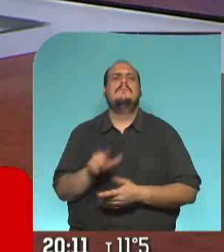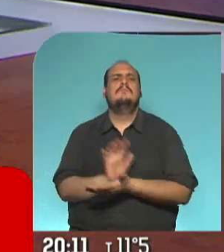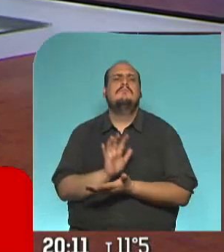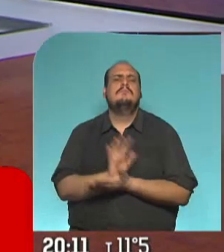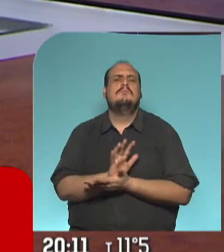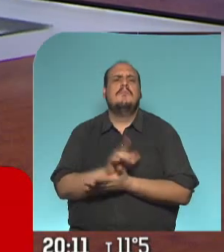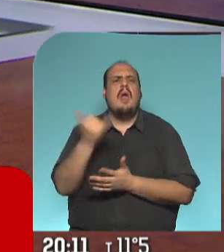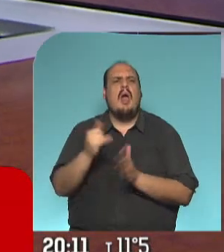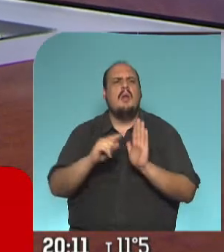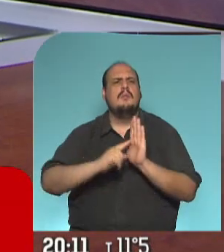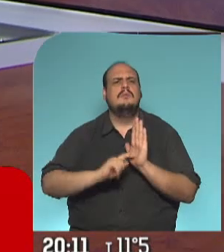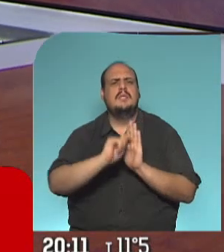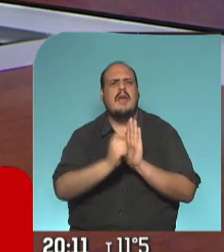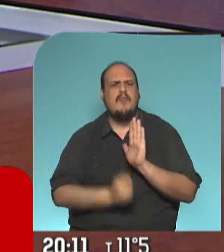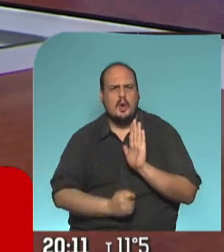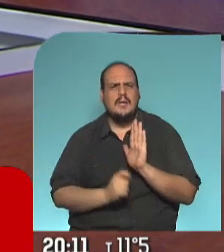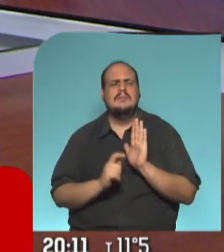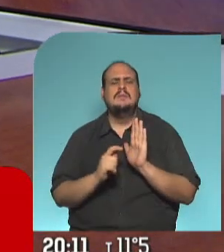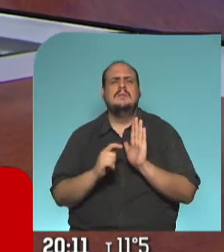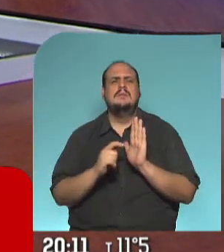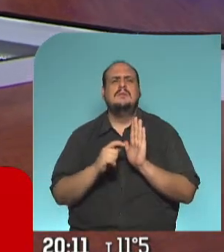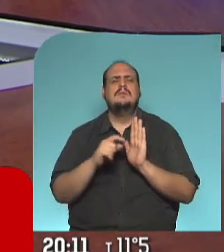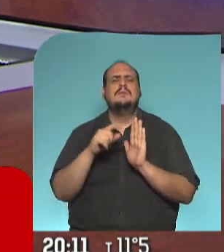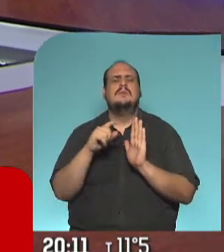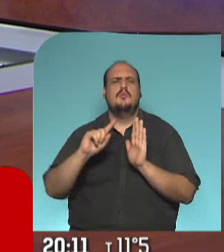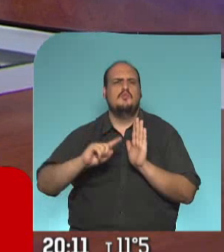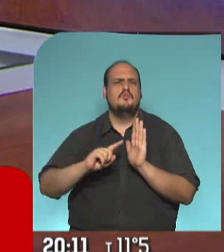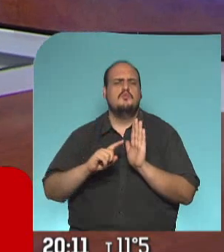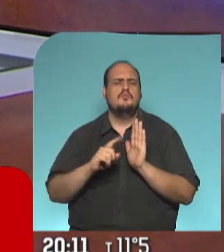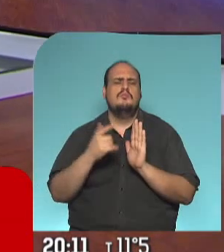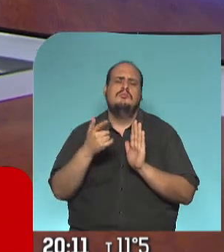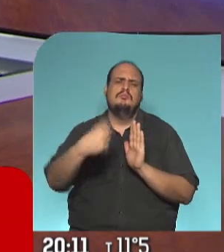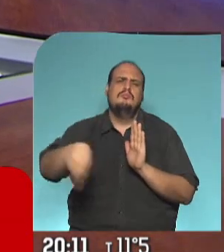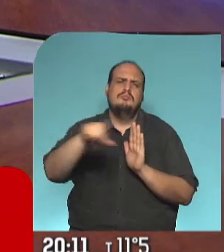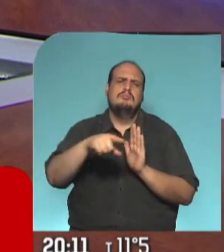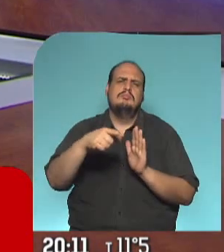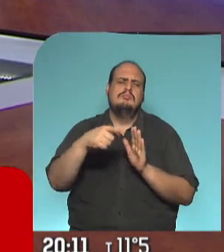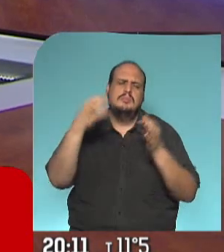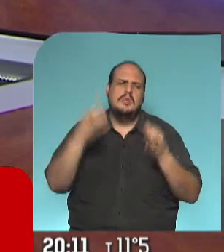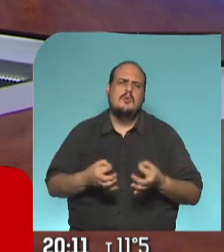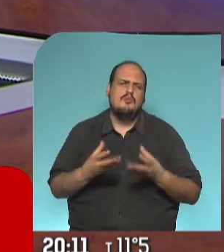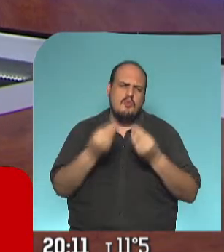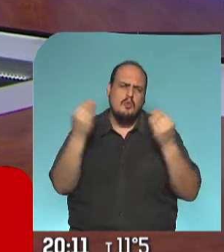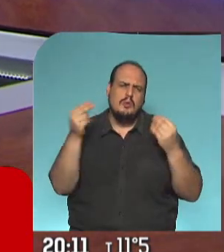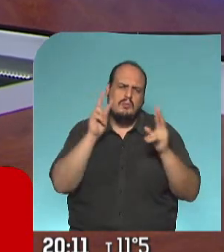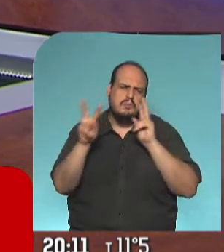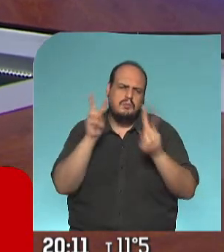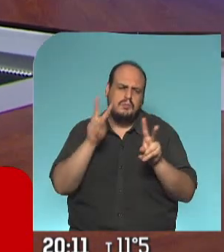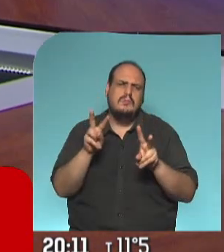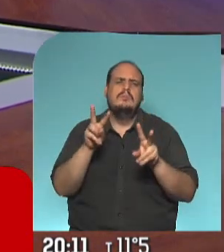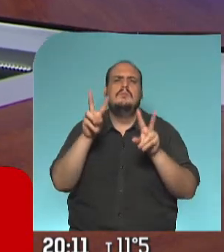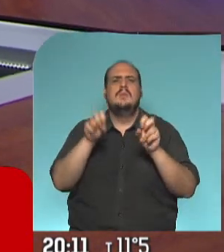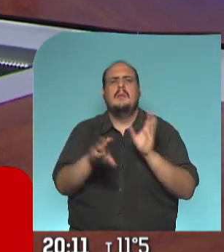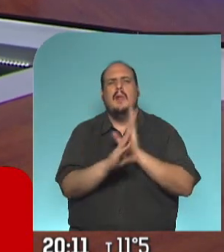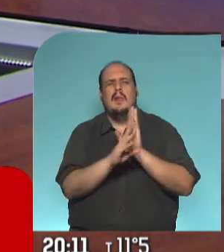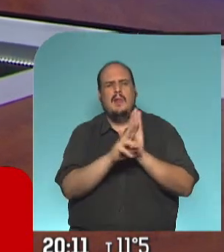todas estas reformas, en todos estos ítems, que es el siguiente. Habrán escuchado muchas veces, lo tenemos hace poco en la causa de presunto